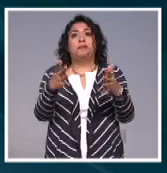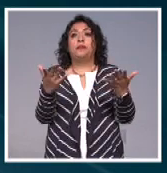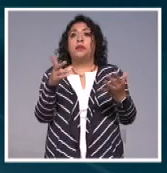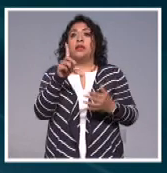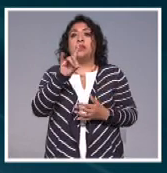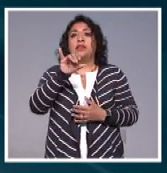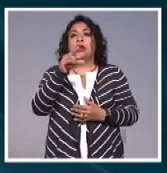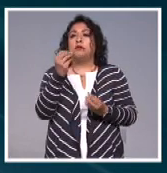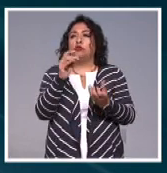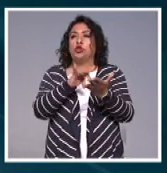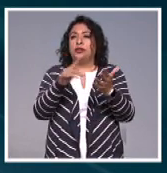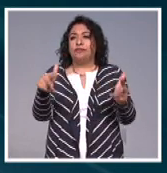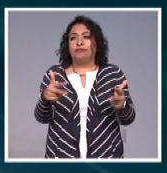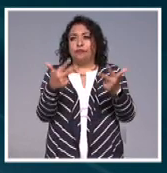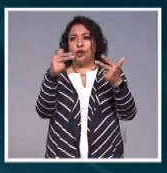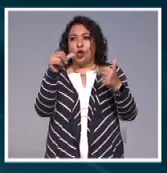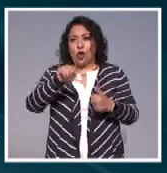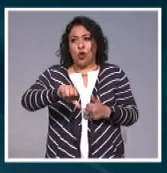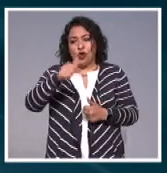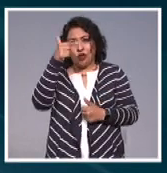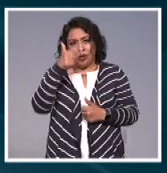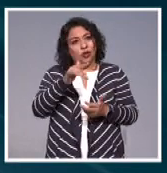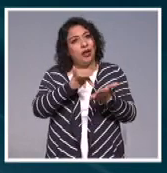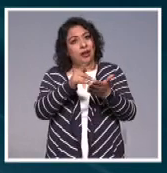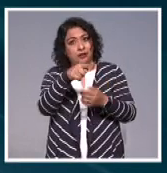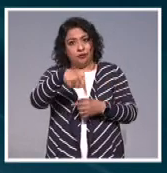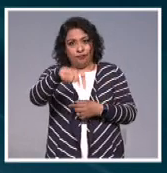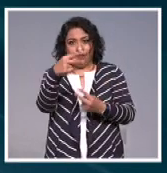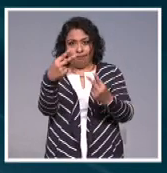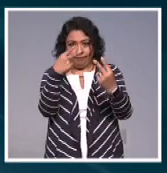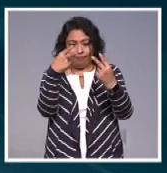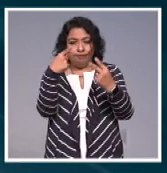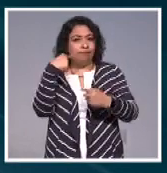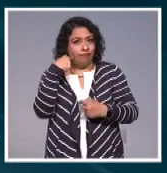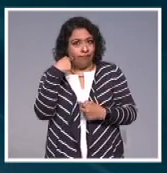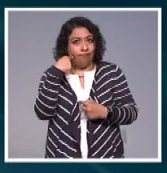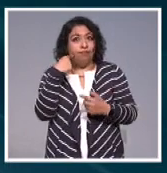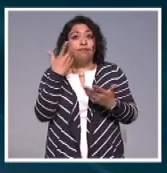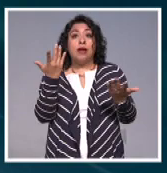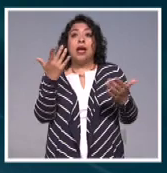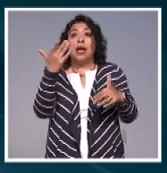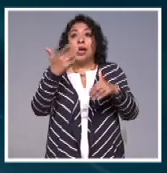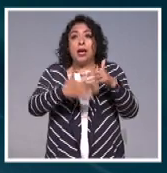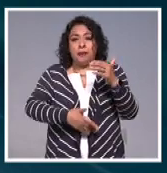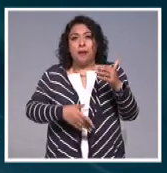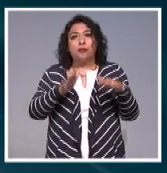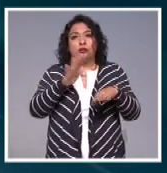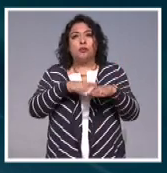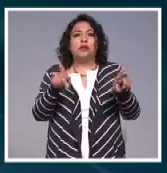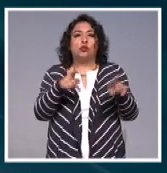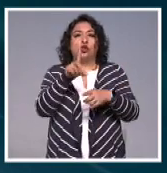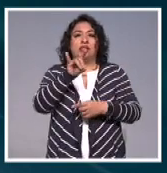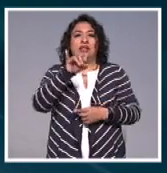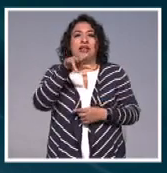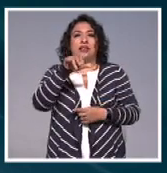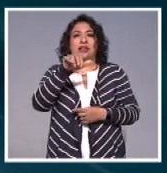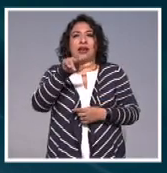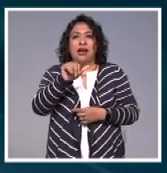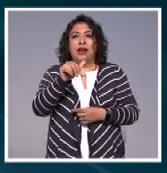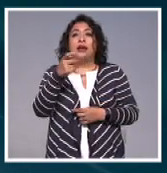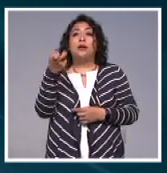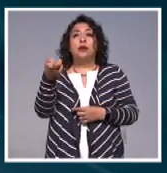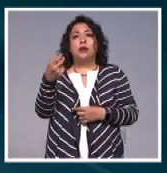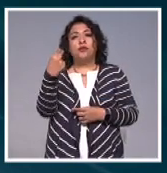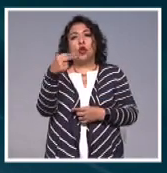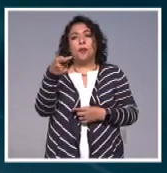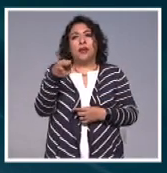Diana Circe, mil gracias por estar esta noche con nosotros. Gracias a ustedes por mirar y escuchar. Vamos a despedirnos con más música de Diana Circe. Esta obra